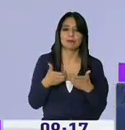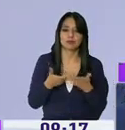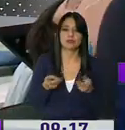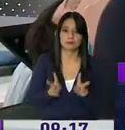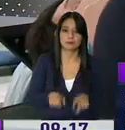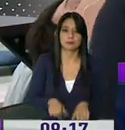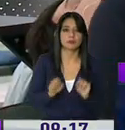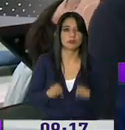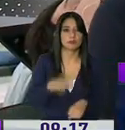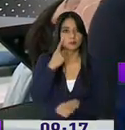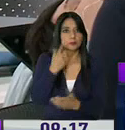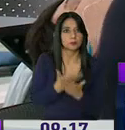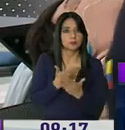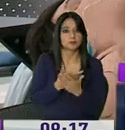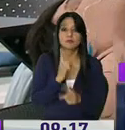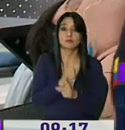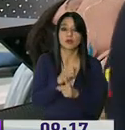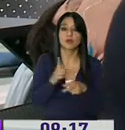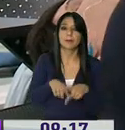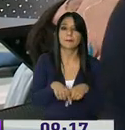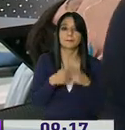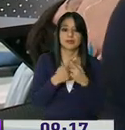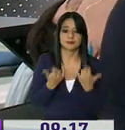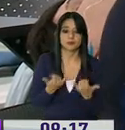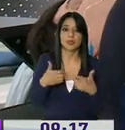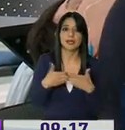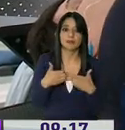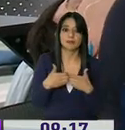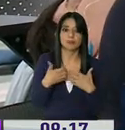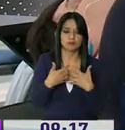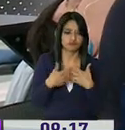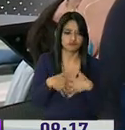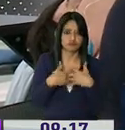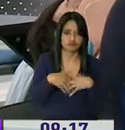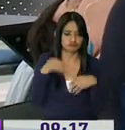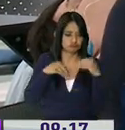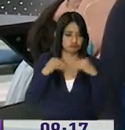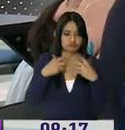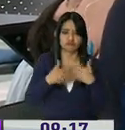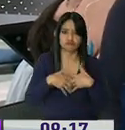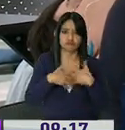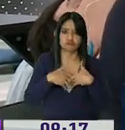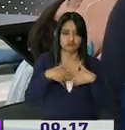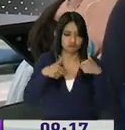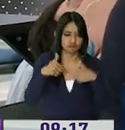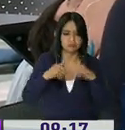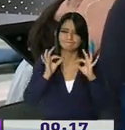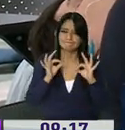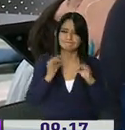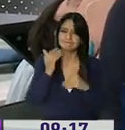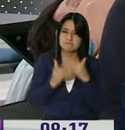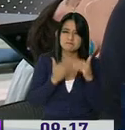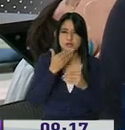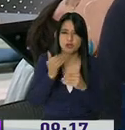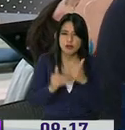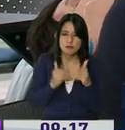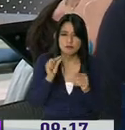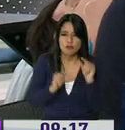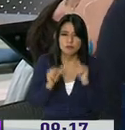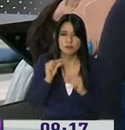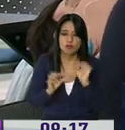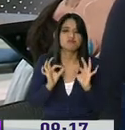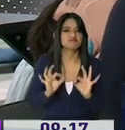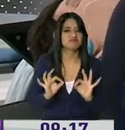mediación. Así que por eso empezamos con el equipo a fabricar este ventilador, hemos ido mejorando y creemos que hemos llegado